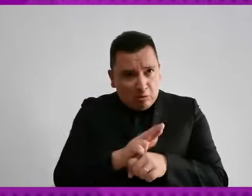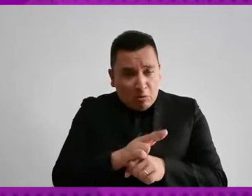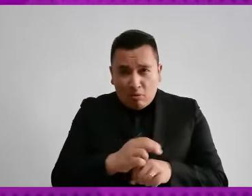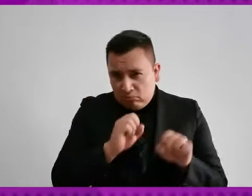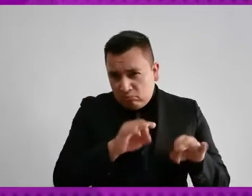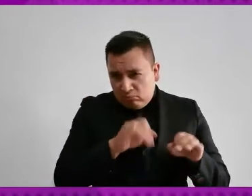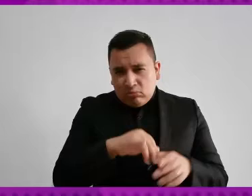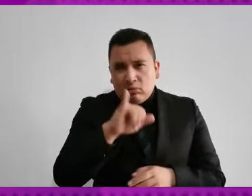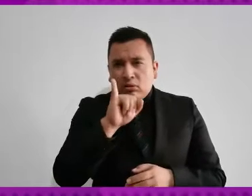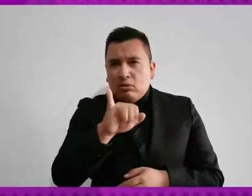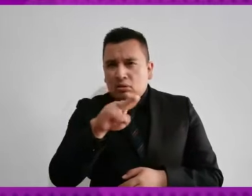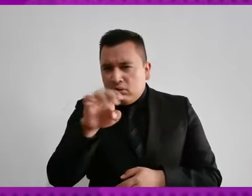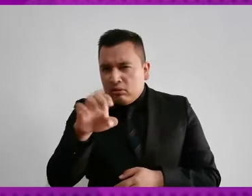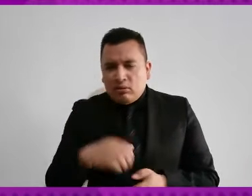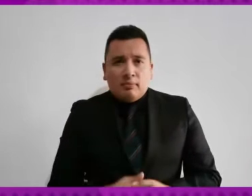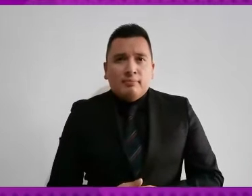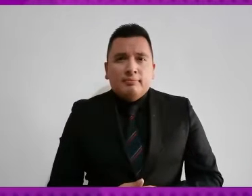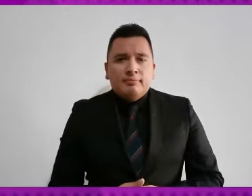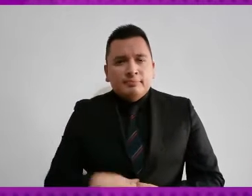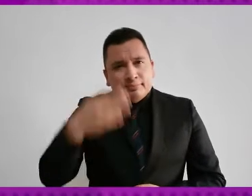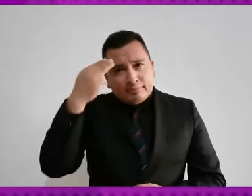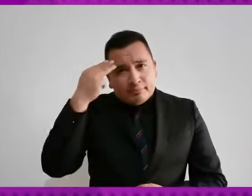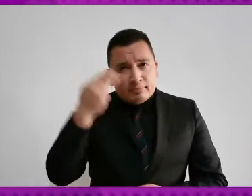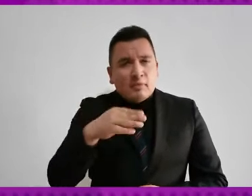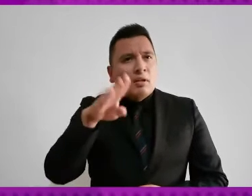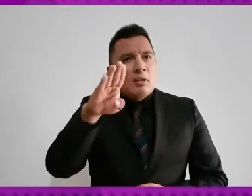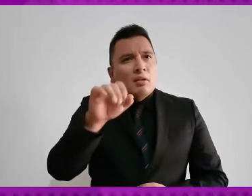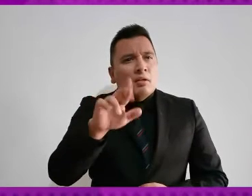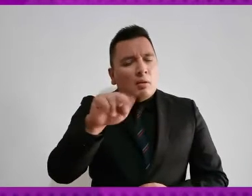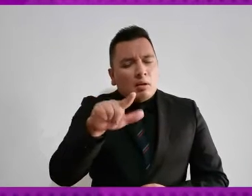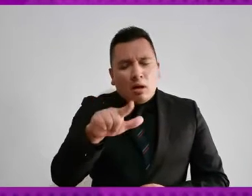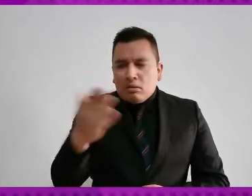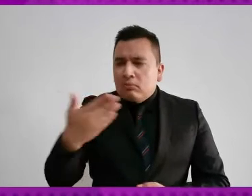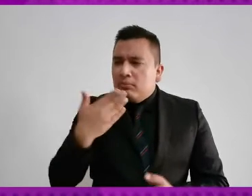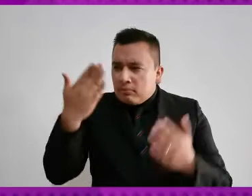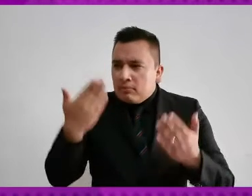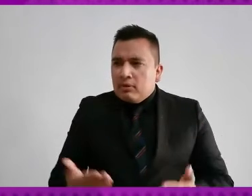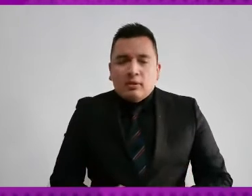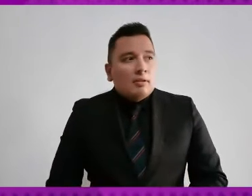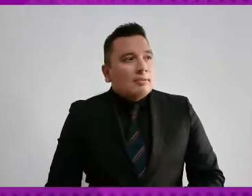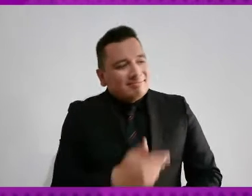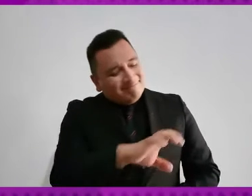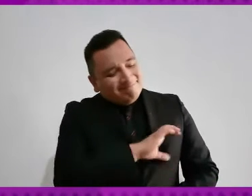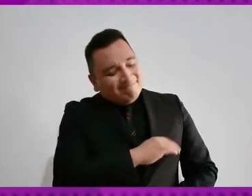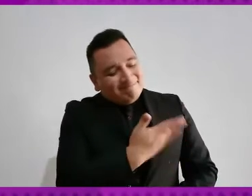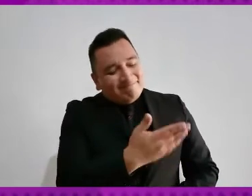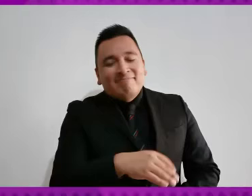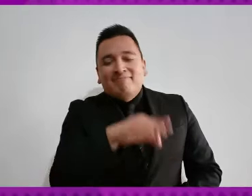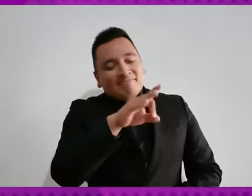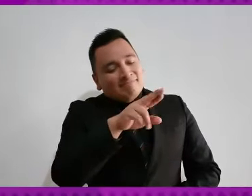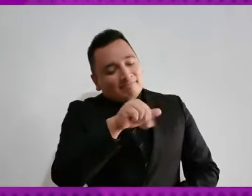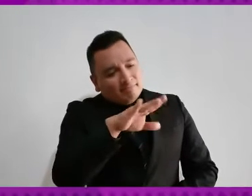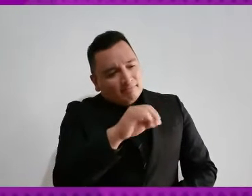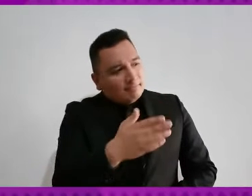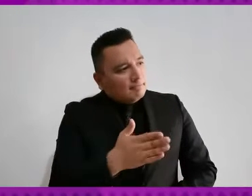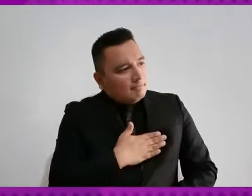del Instituto Nacional Electoral. Maestro Bernal, bienvenido. Mi estimado Francisco Torres, es un placer y